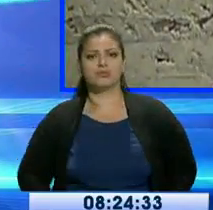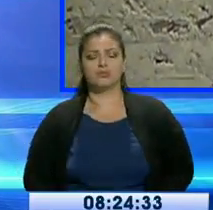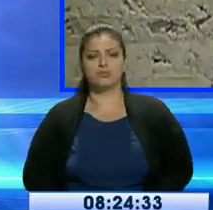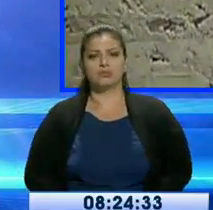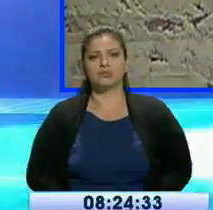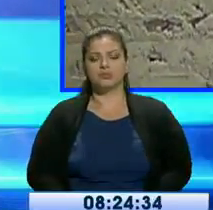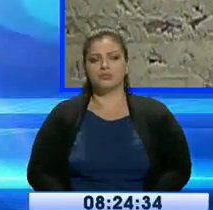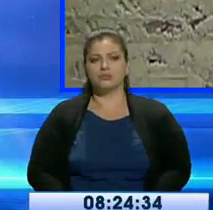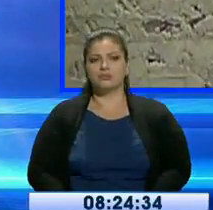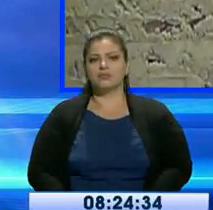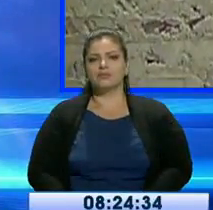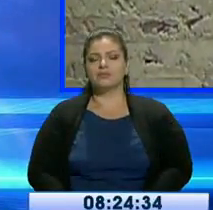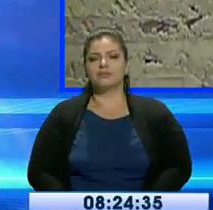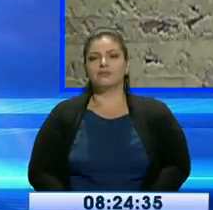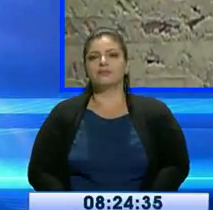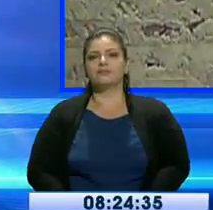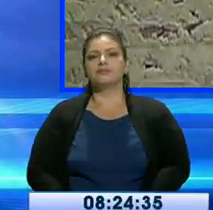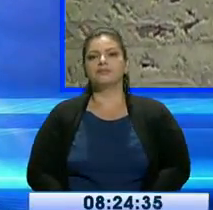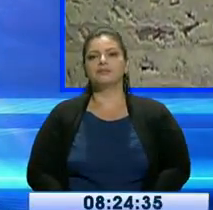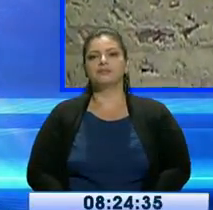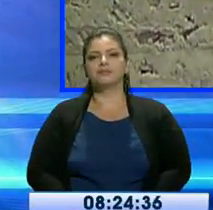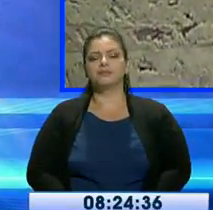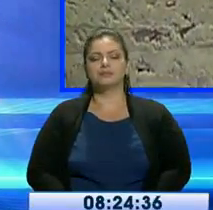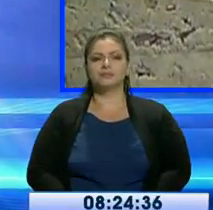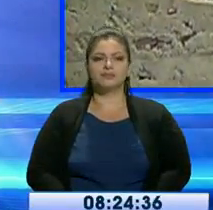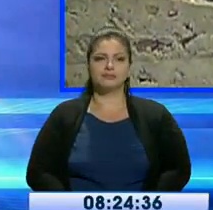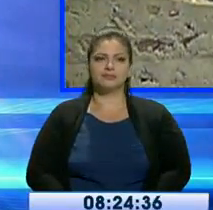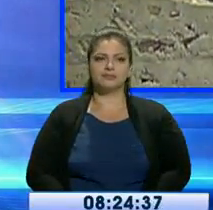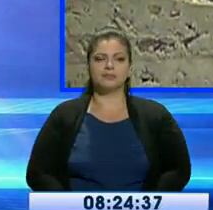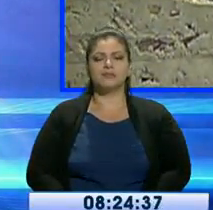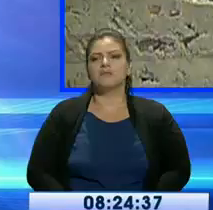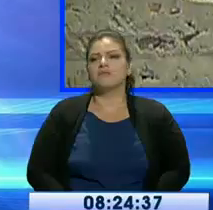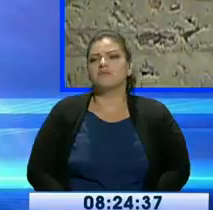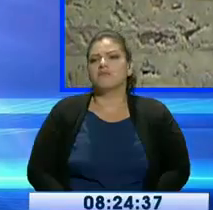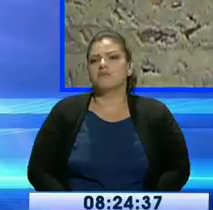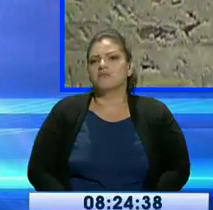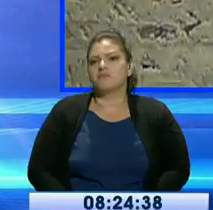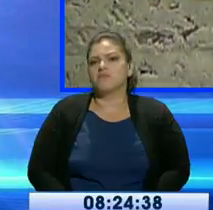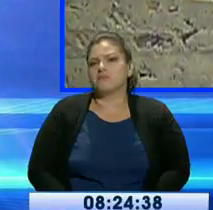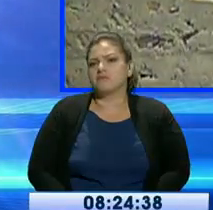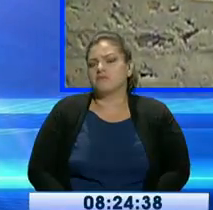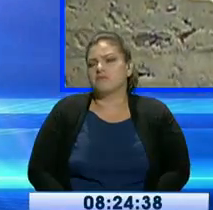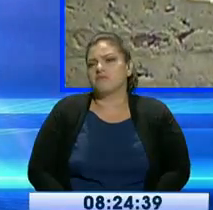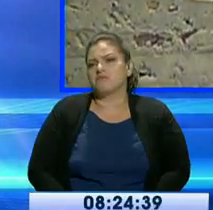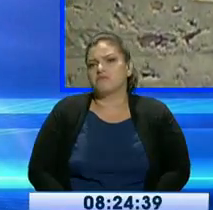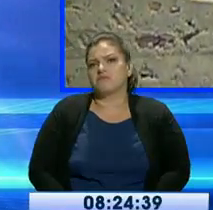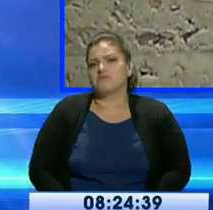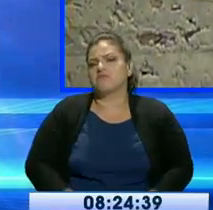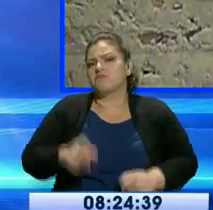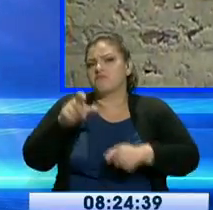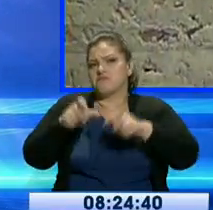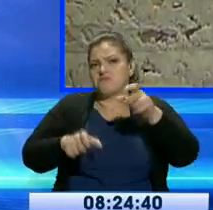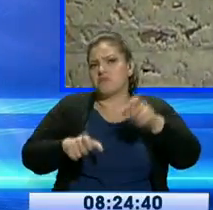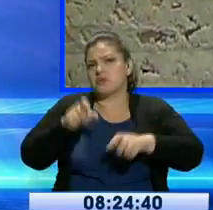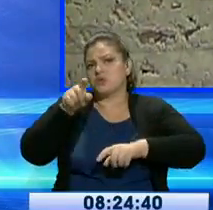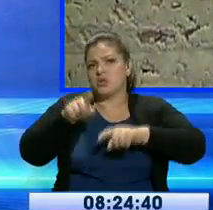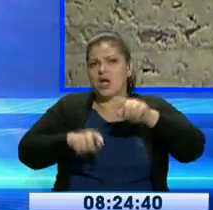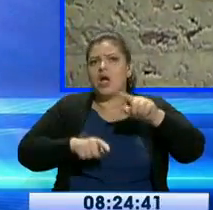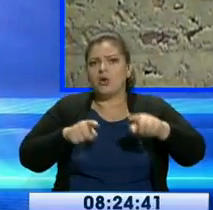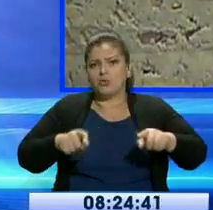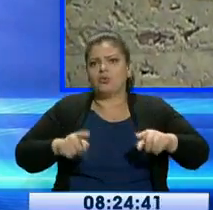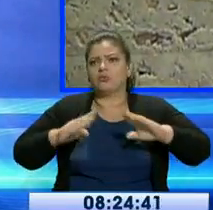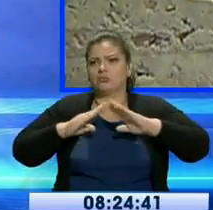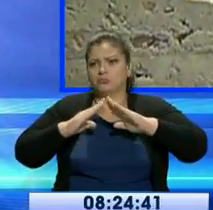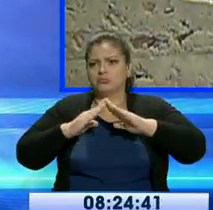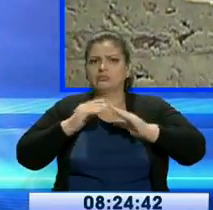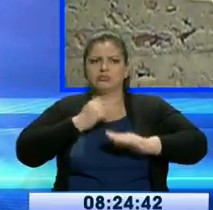posibilidad de darle. Hay gente que tiene, por ejemplo, terreno vacío claro, o medio construido. Para que o se construido pueda... y no viven. Si les pueden